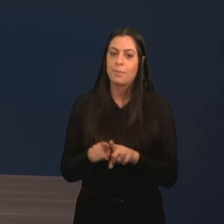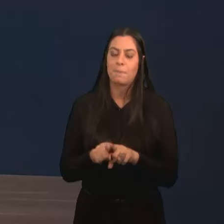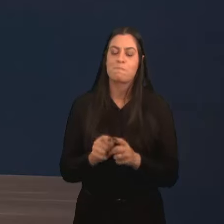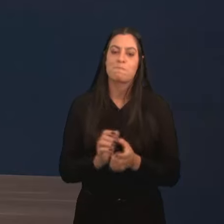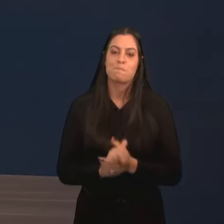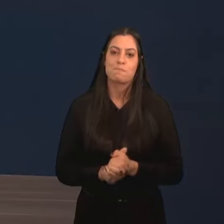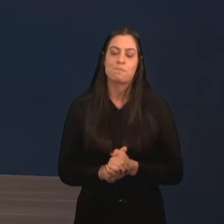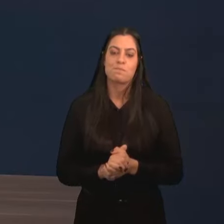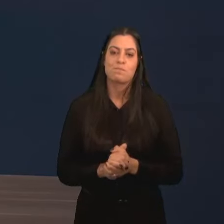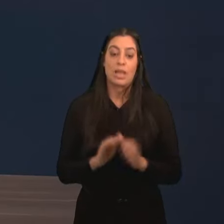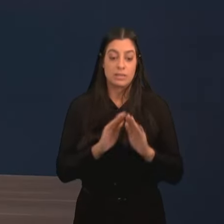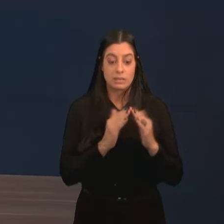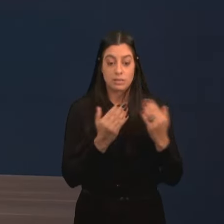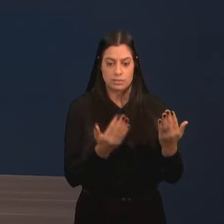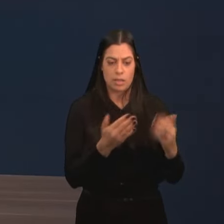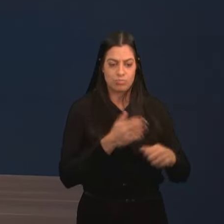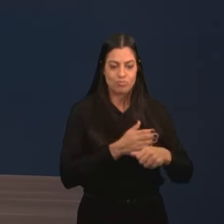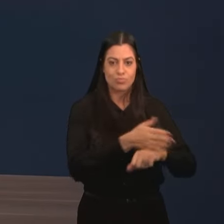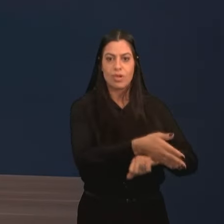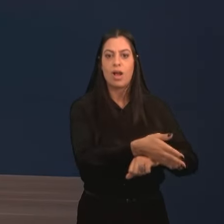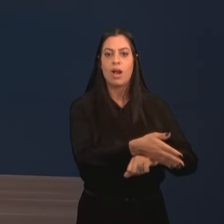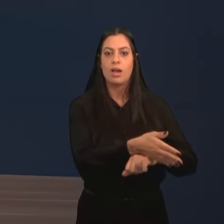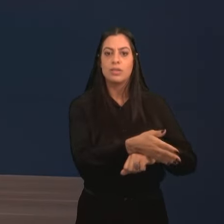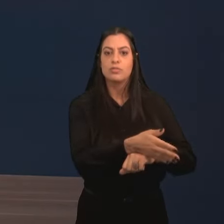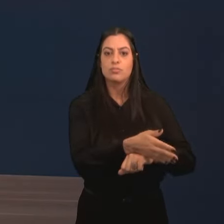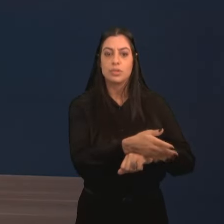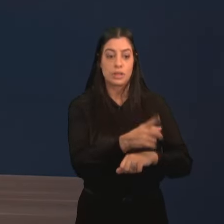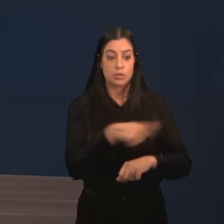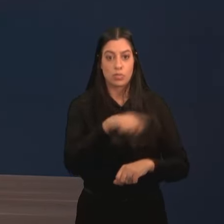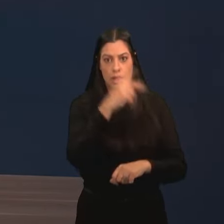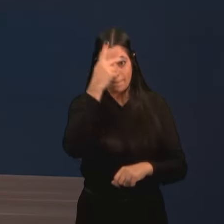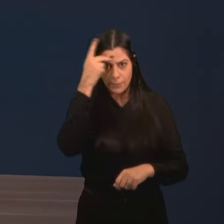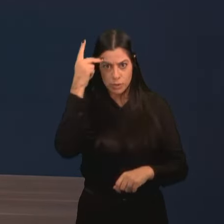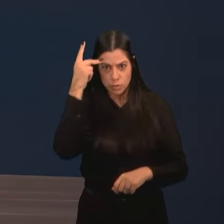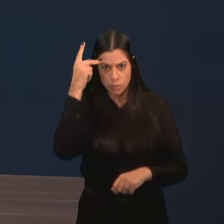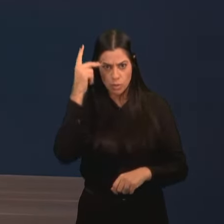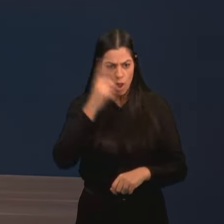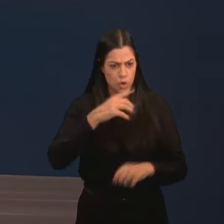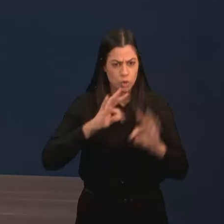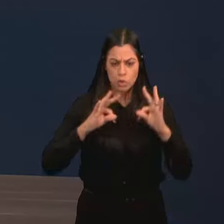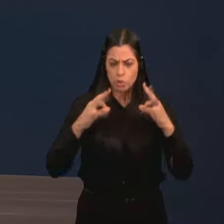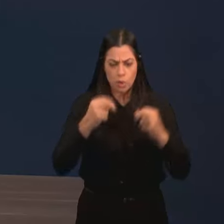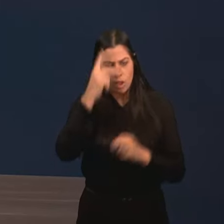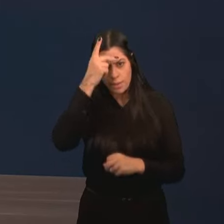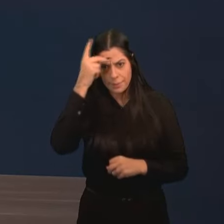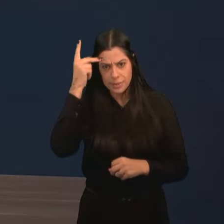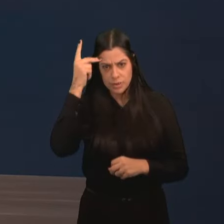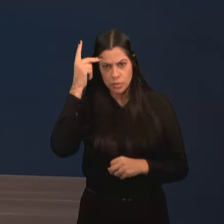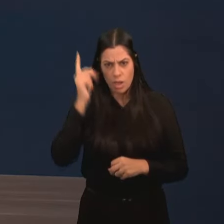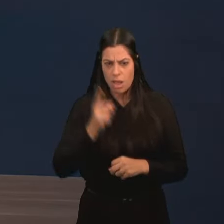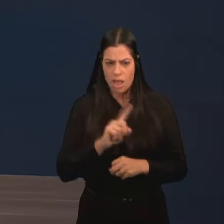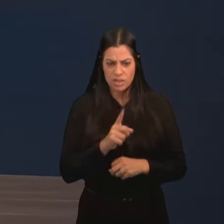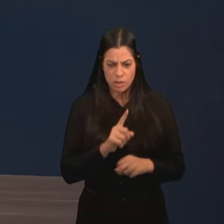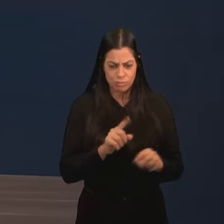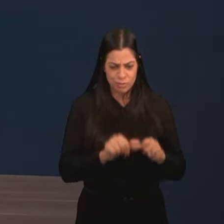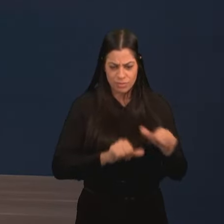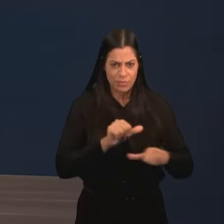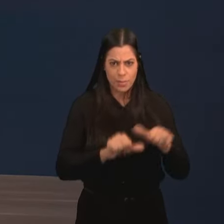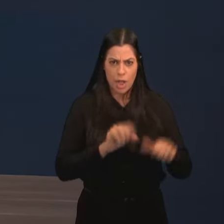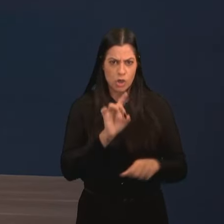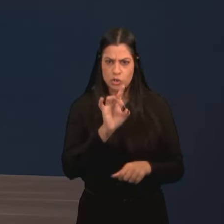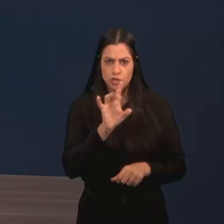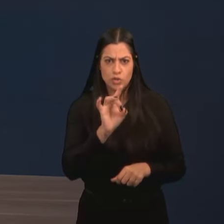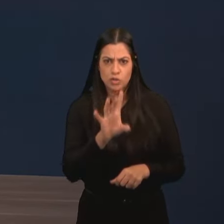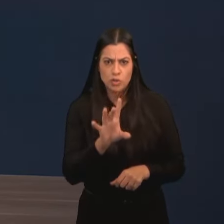produce también ese acceso como la garantía de que las personas, todas las personas, no se